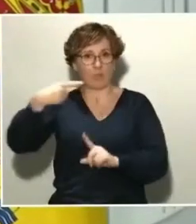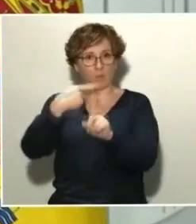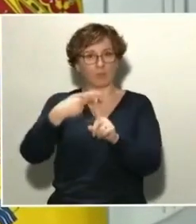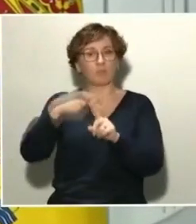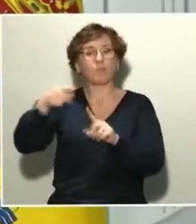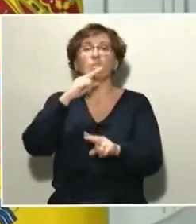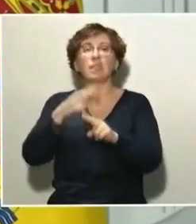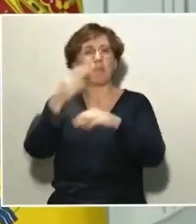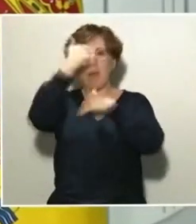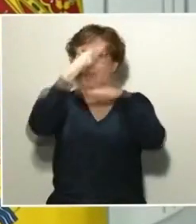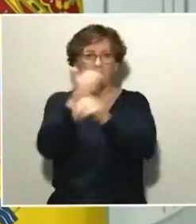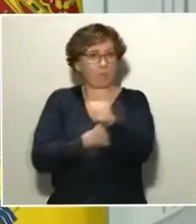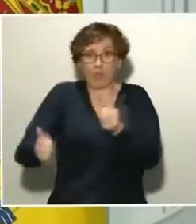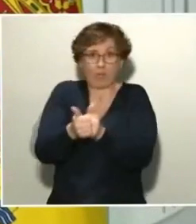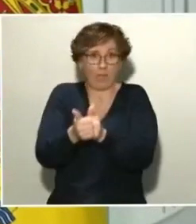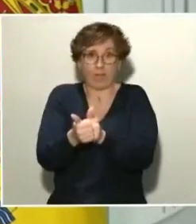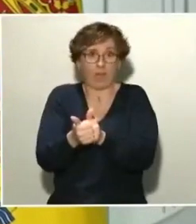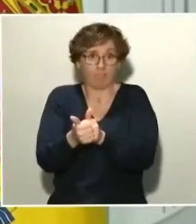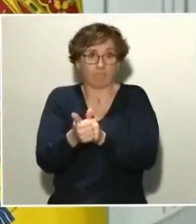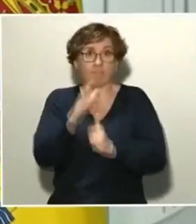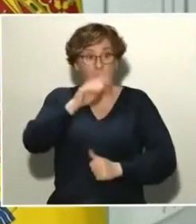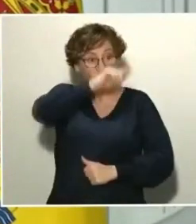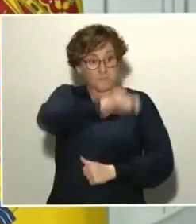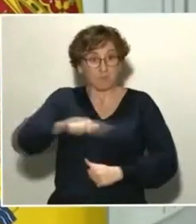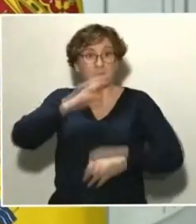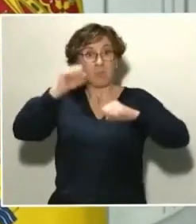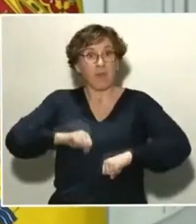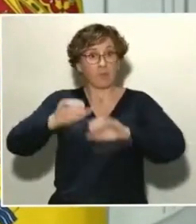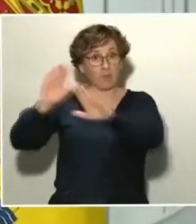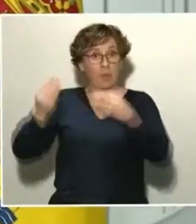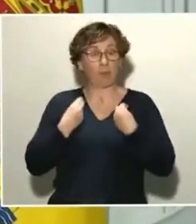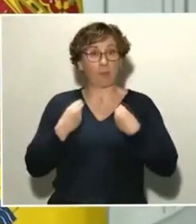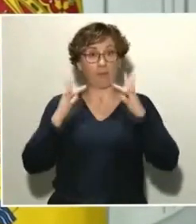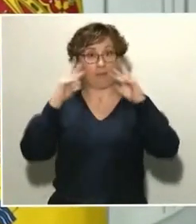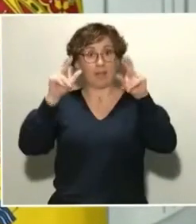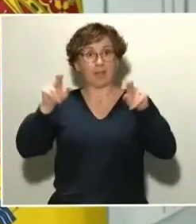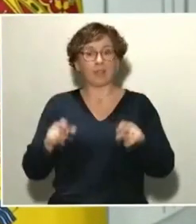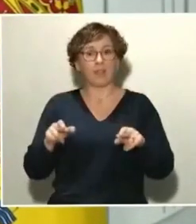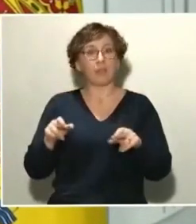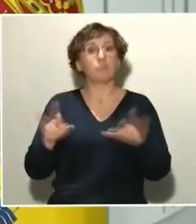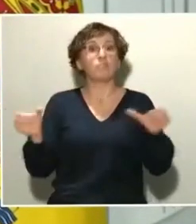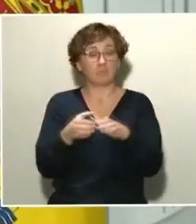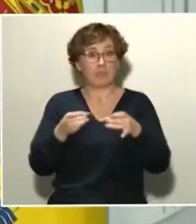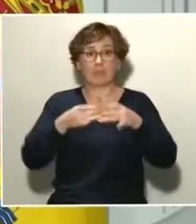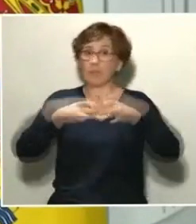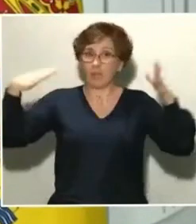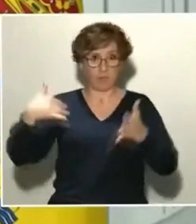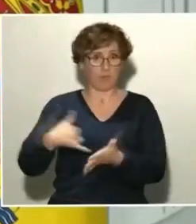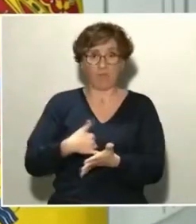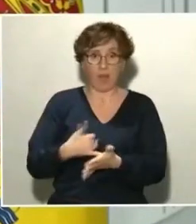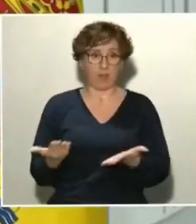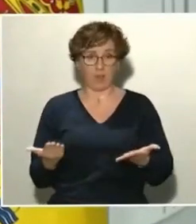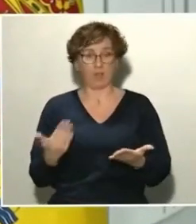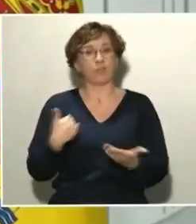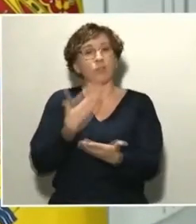de atención prioritaria porque las personas mayores que están en residencias son un colectivo frágil. Por tanto, quiero pedir una vez más